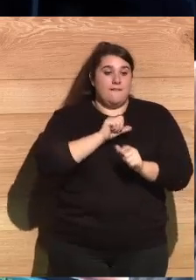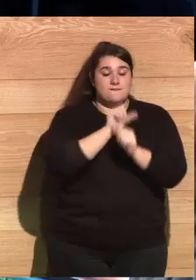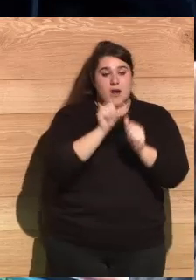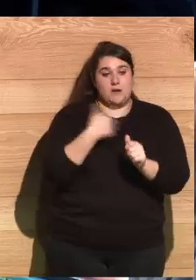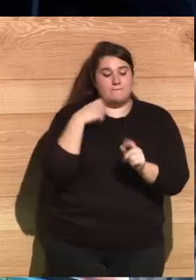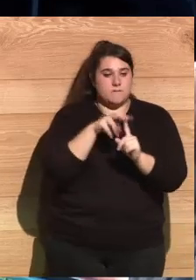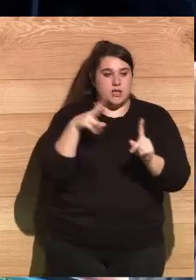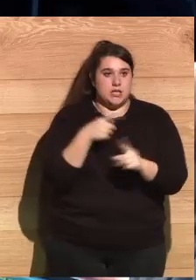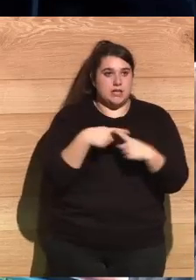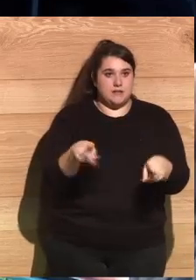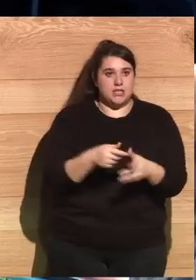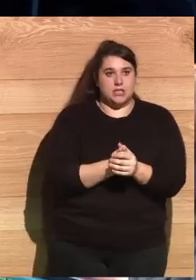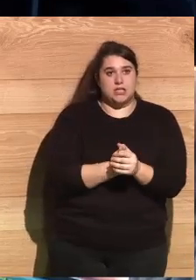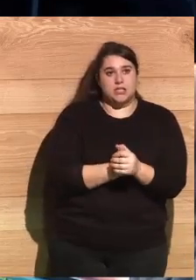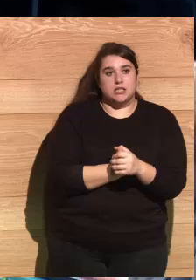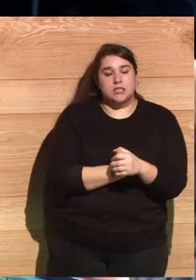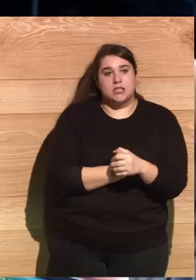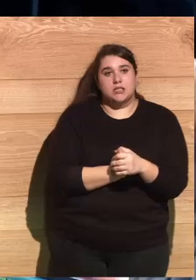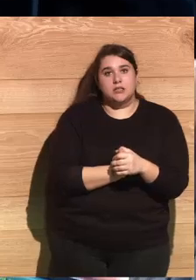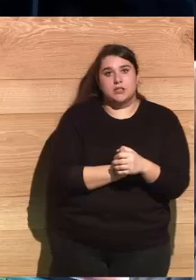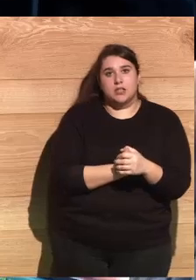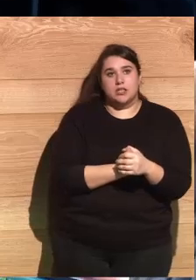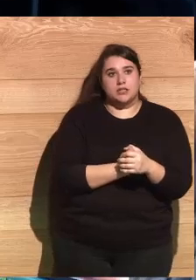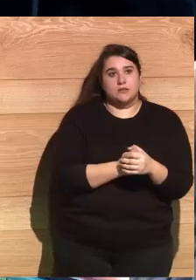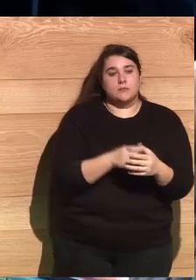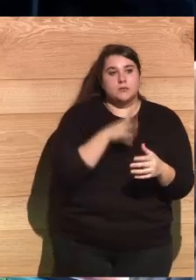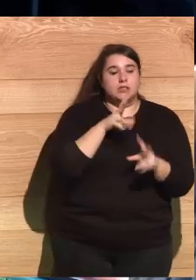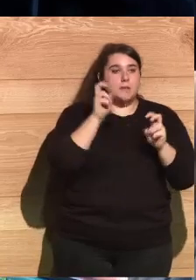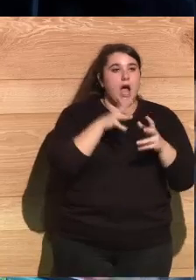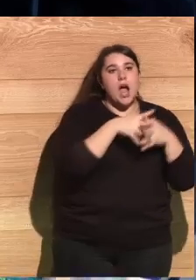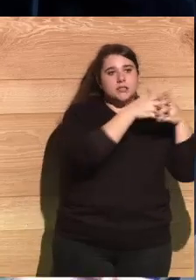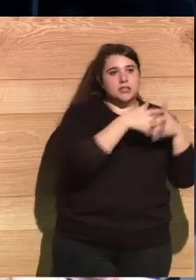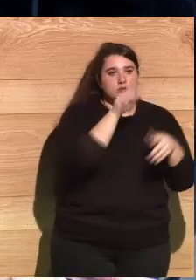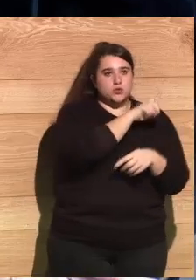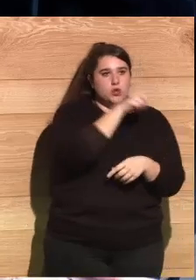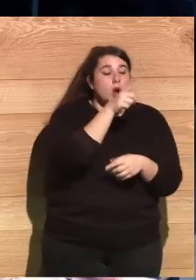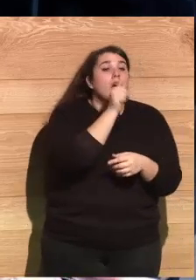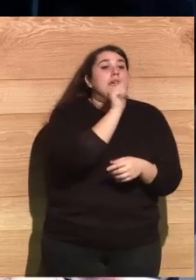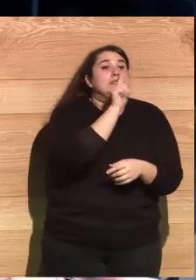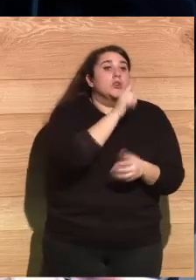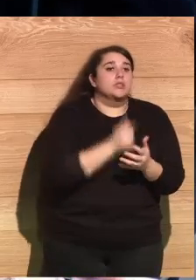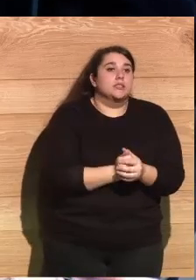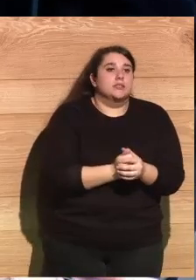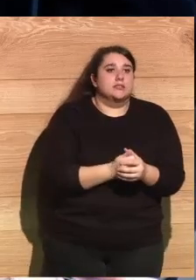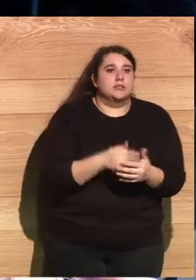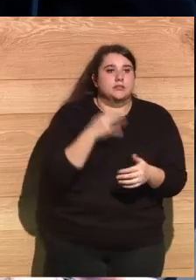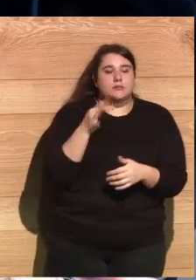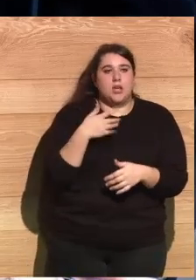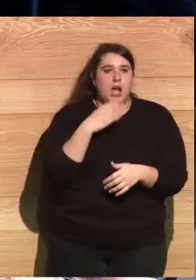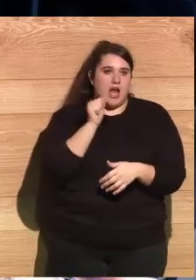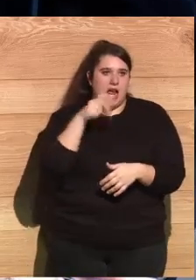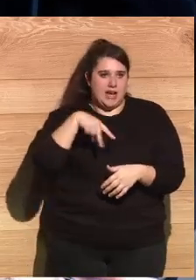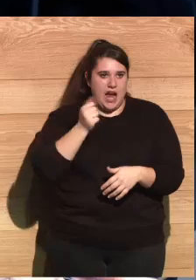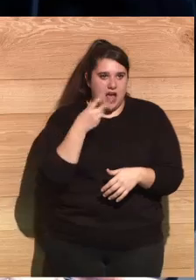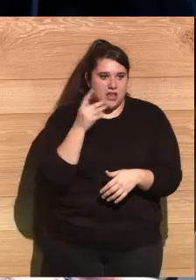caso de toda la franja norte de Estados Unidos. Uh-huh. Toda mi admiración para los canadienses, que también tienen